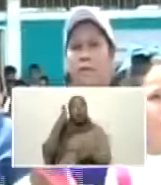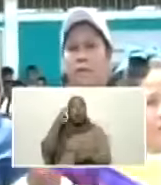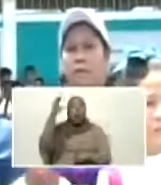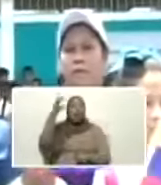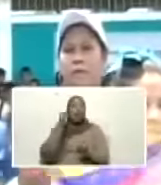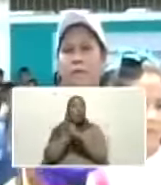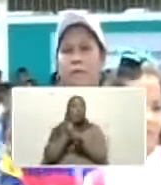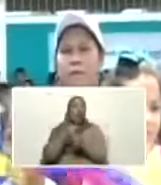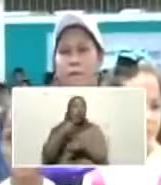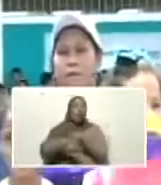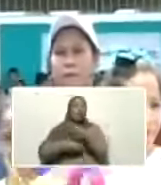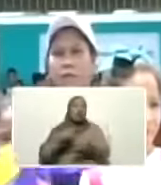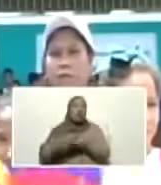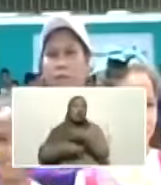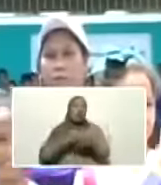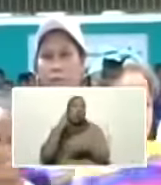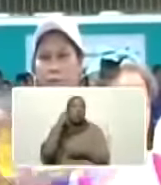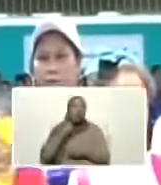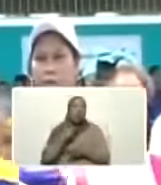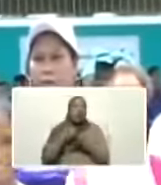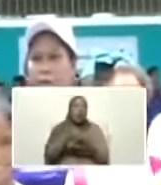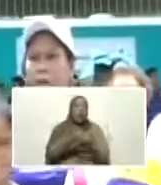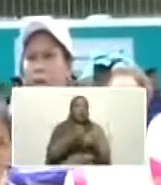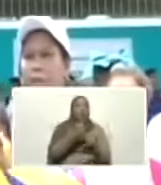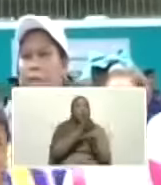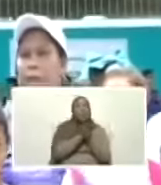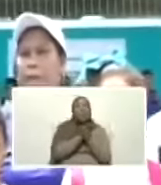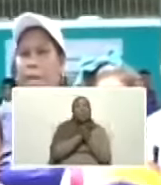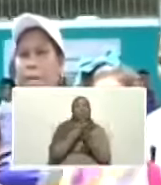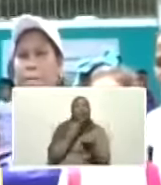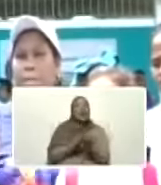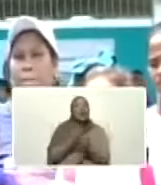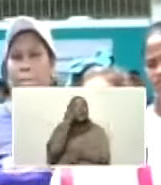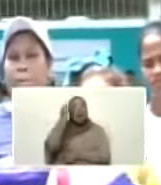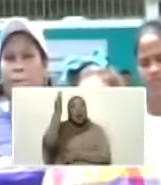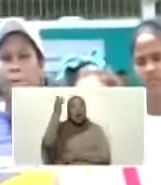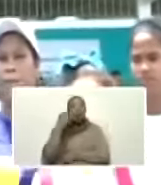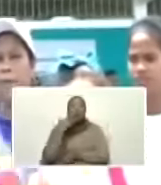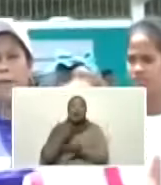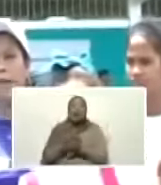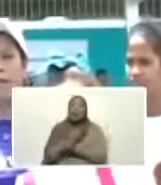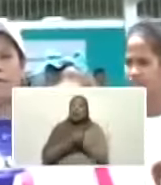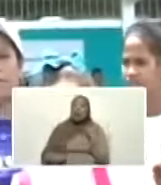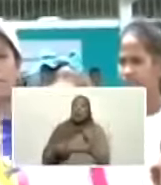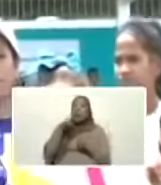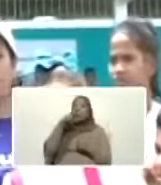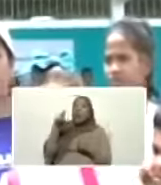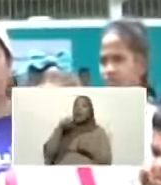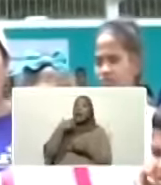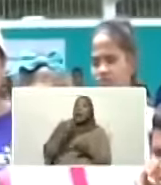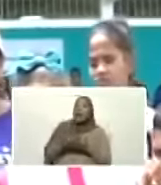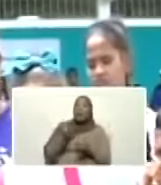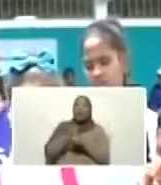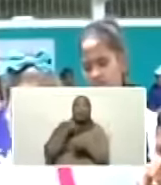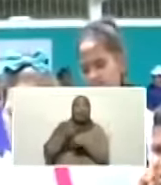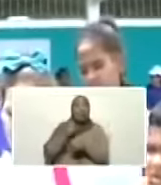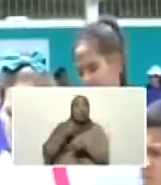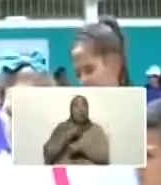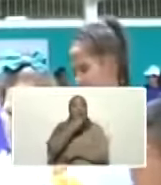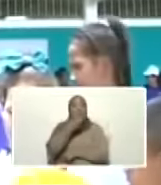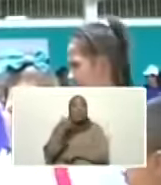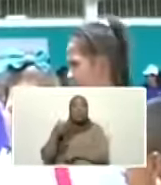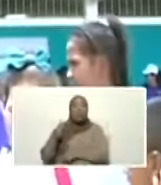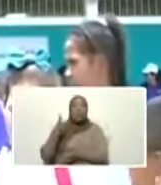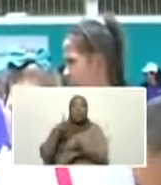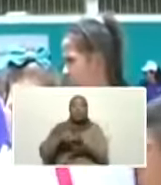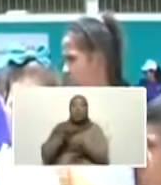revolución. Estamos dando gracias a Dios primeramente y a usted, presidente, porque gracias a su gestión hemos mejorado lo que es la